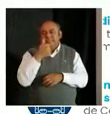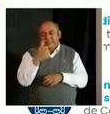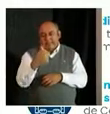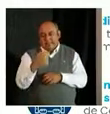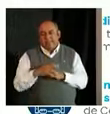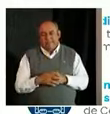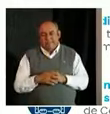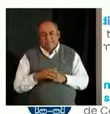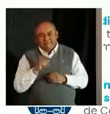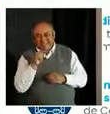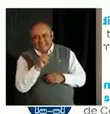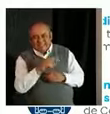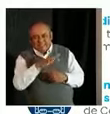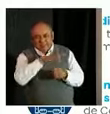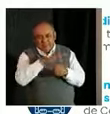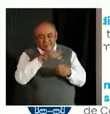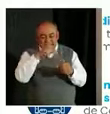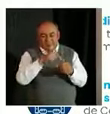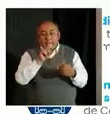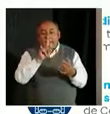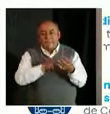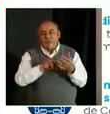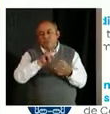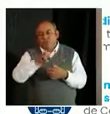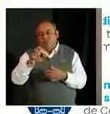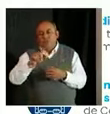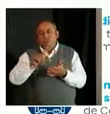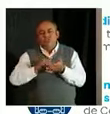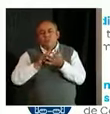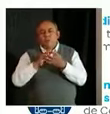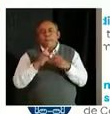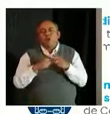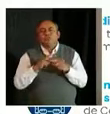en promedio 1,200 litros por segundo.